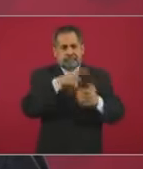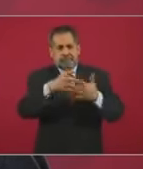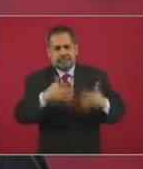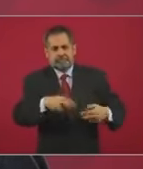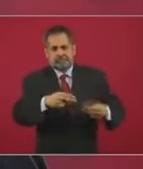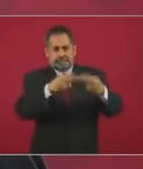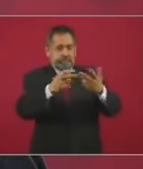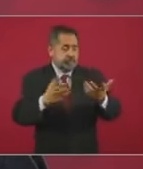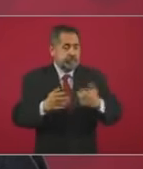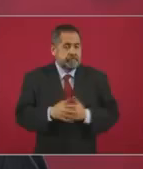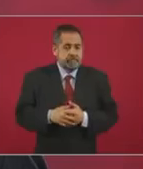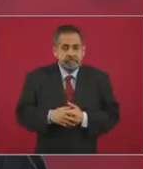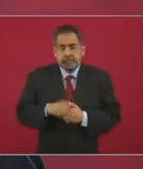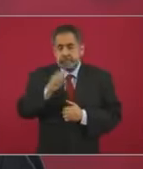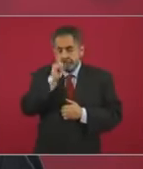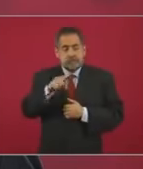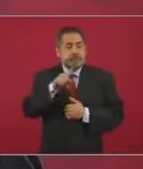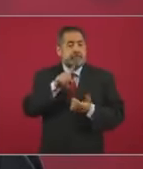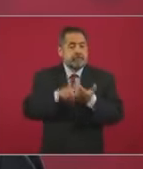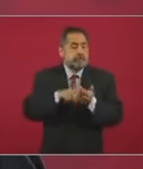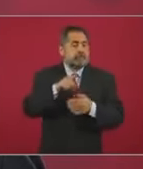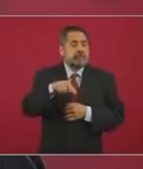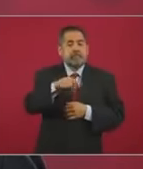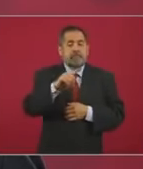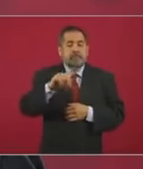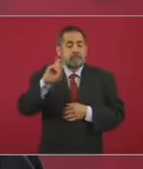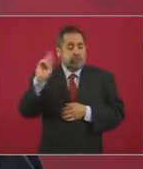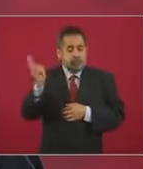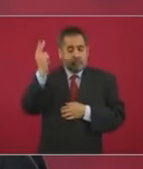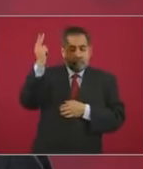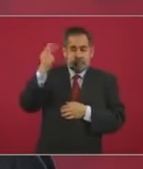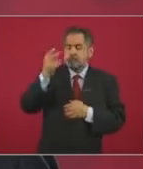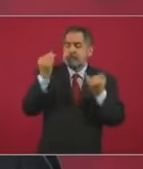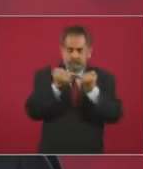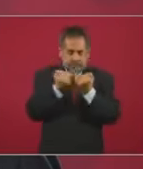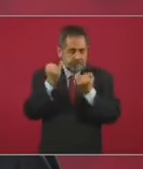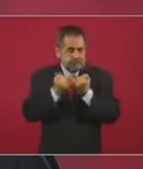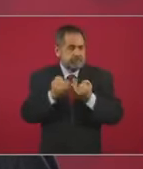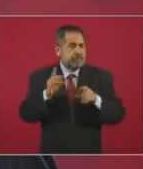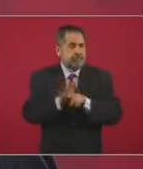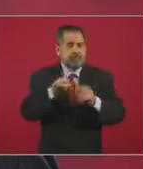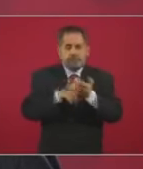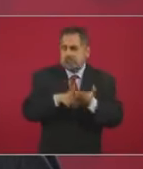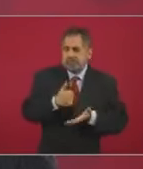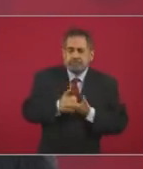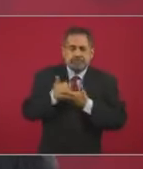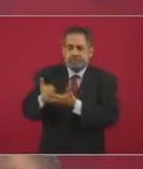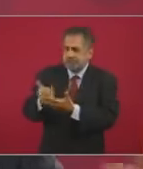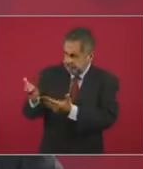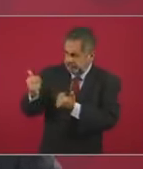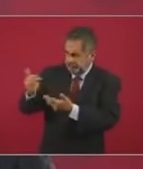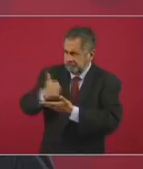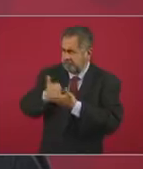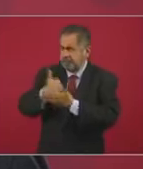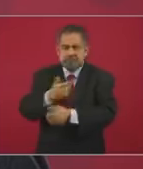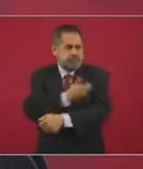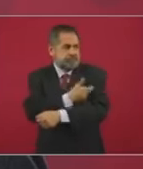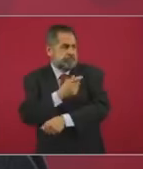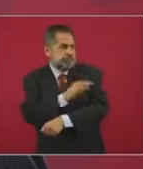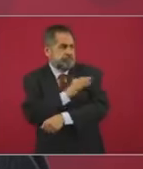empresas. Lo mismo, los centros educativos de educación superior son potenciales colaboradores para ampliar